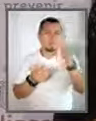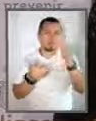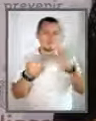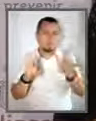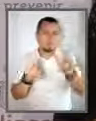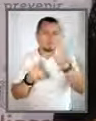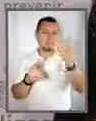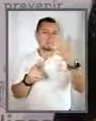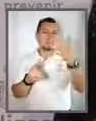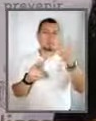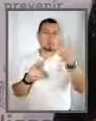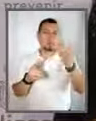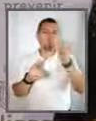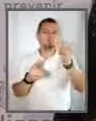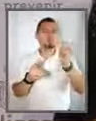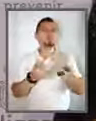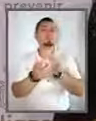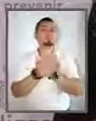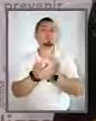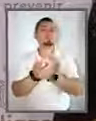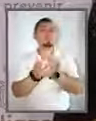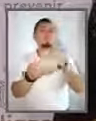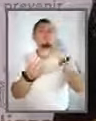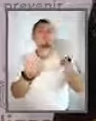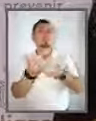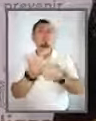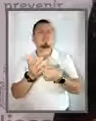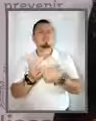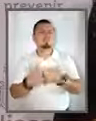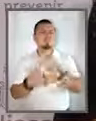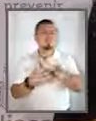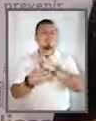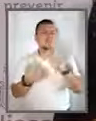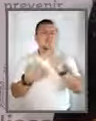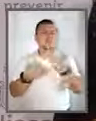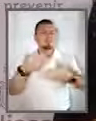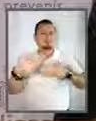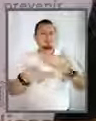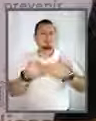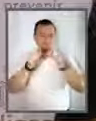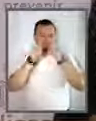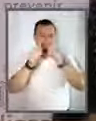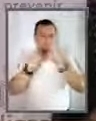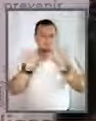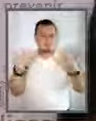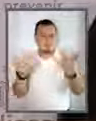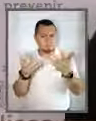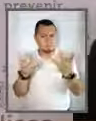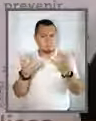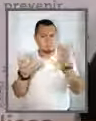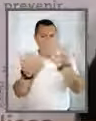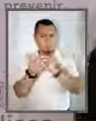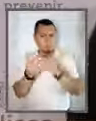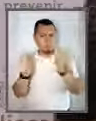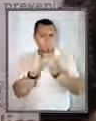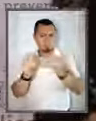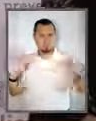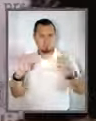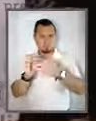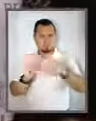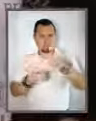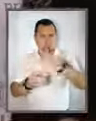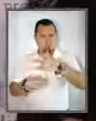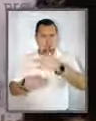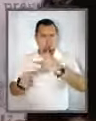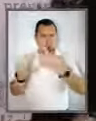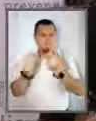estaba ofertando un producto, en este caso un servicio relacionado con la corroboración de los síntomas a